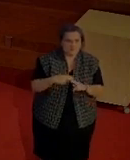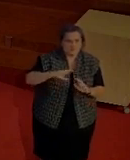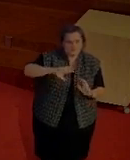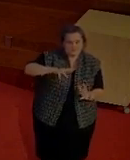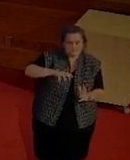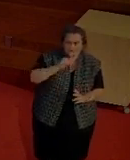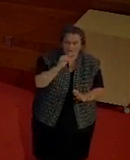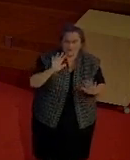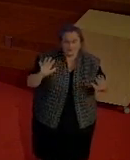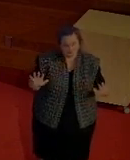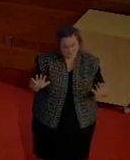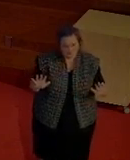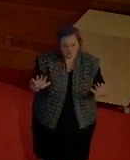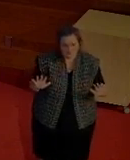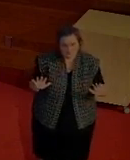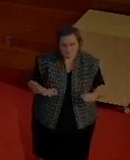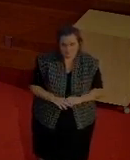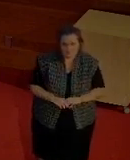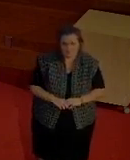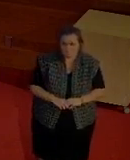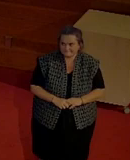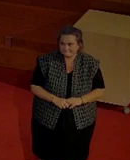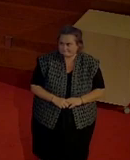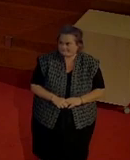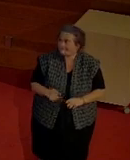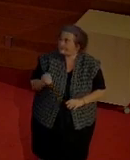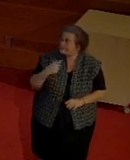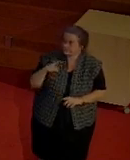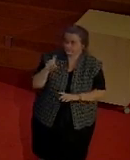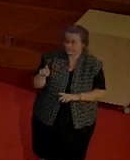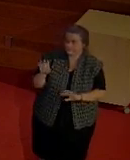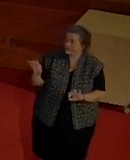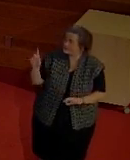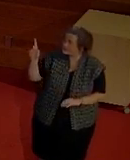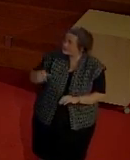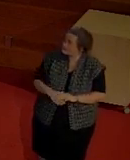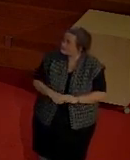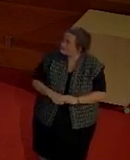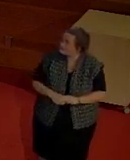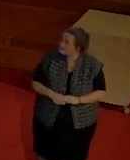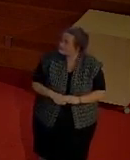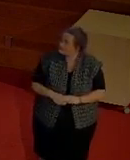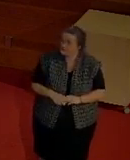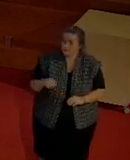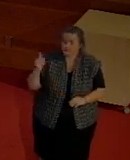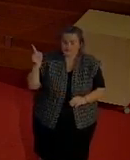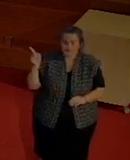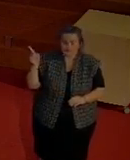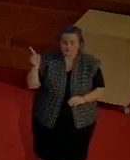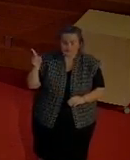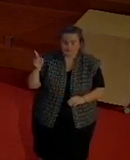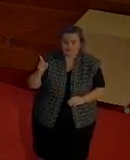es inevitable poner el cursor aquí poner el cursor ahí es ponerlo en el estrecho